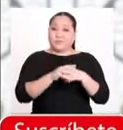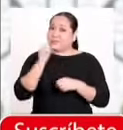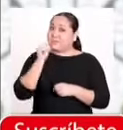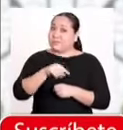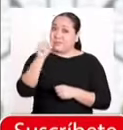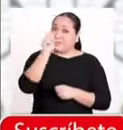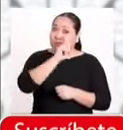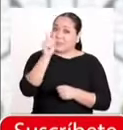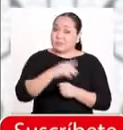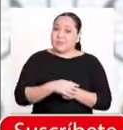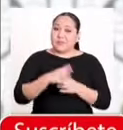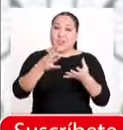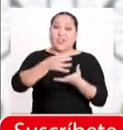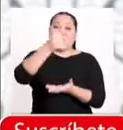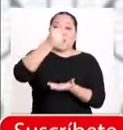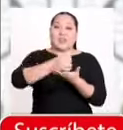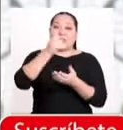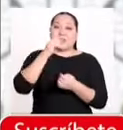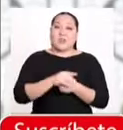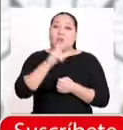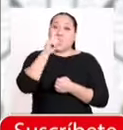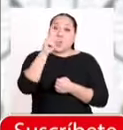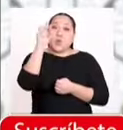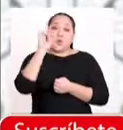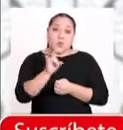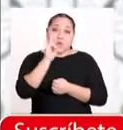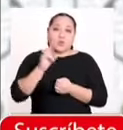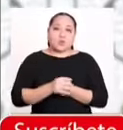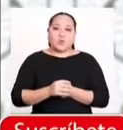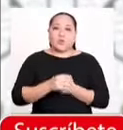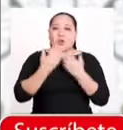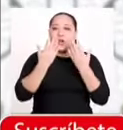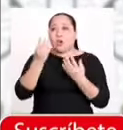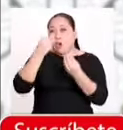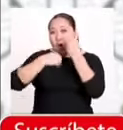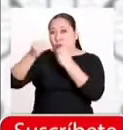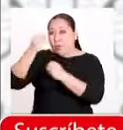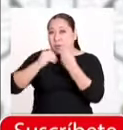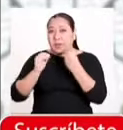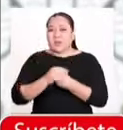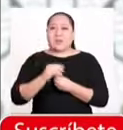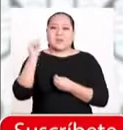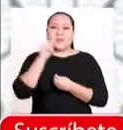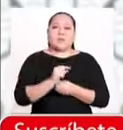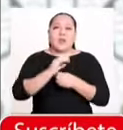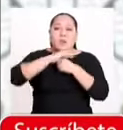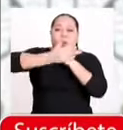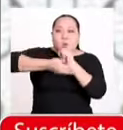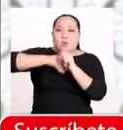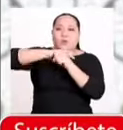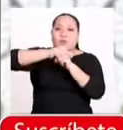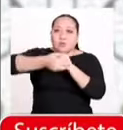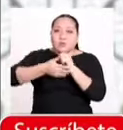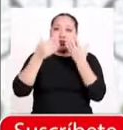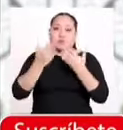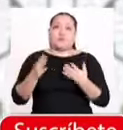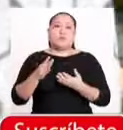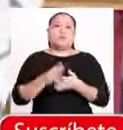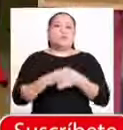debemos poner envases o plásticos de un solo uso, restos de comida, envolturas de productos o papeles